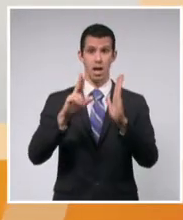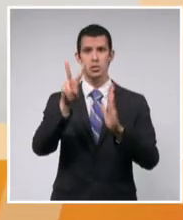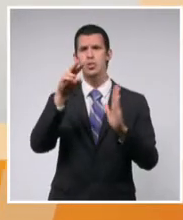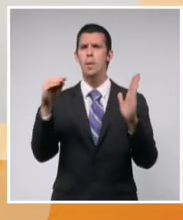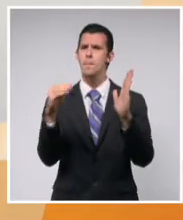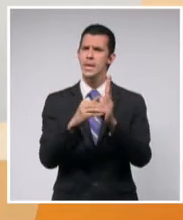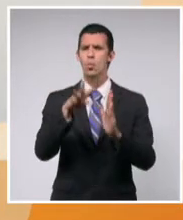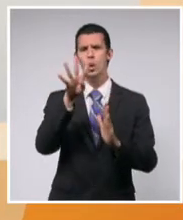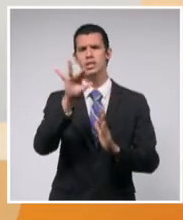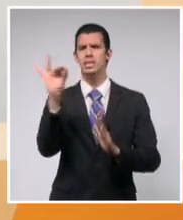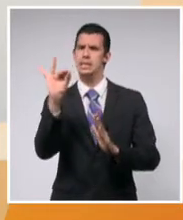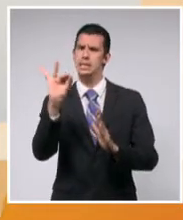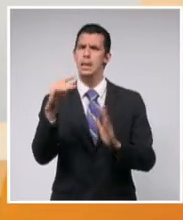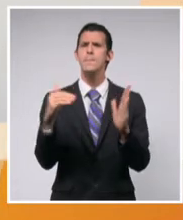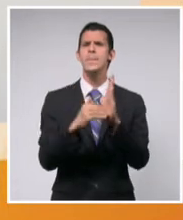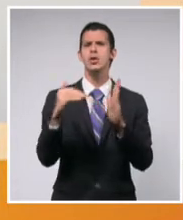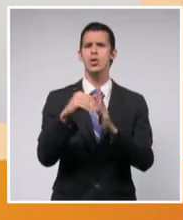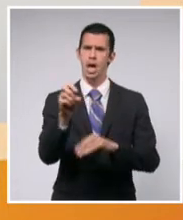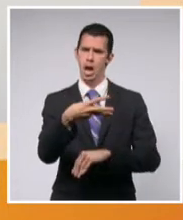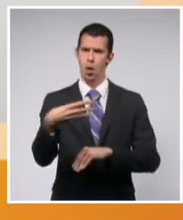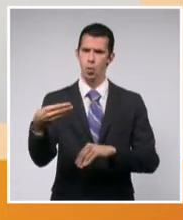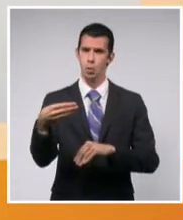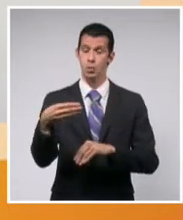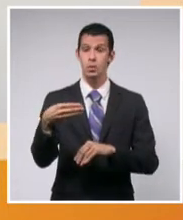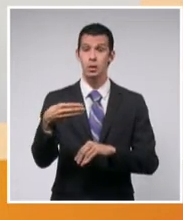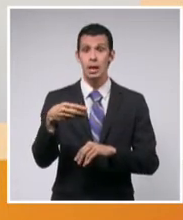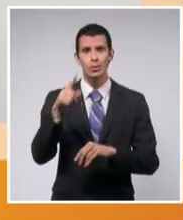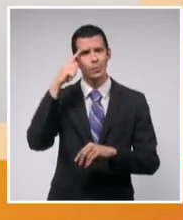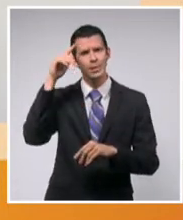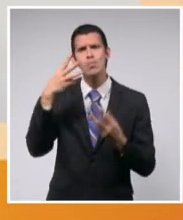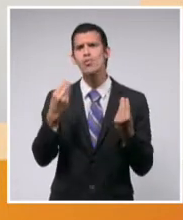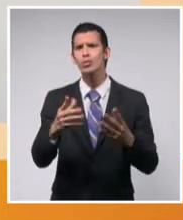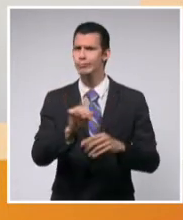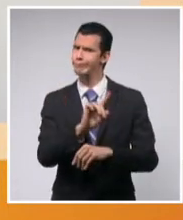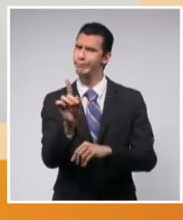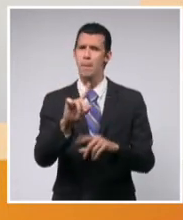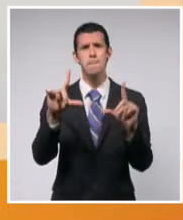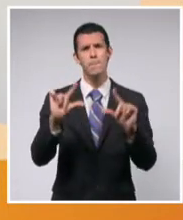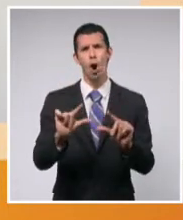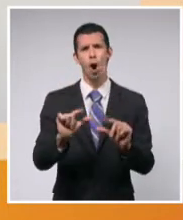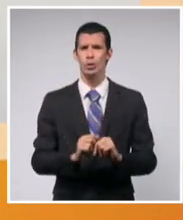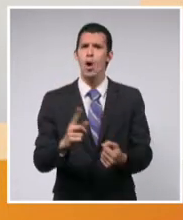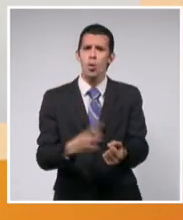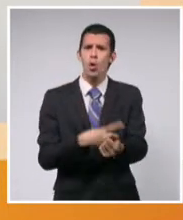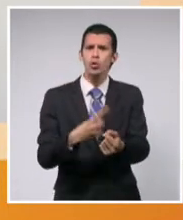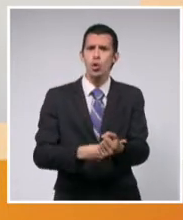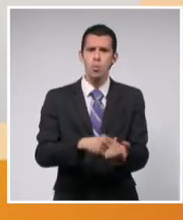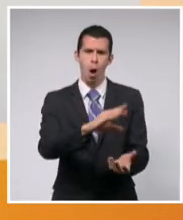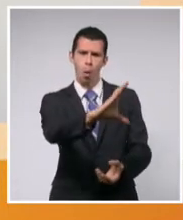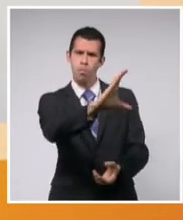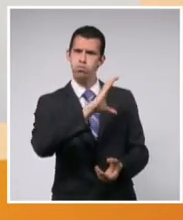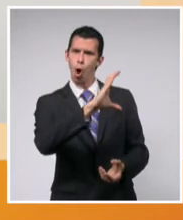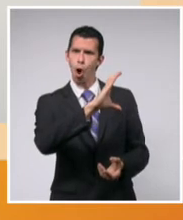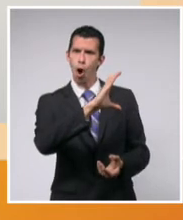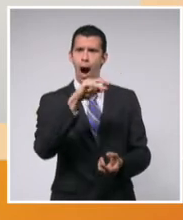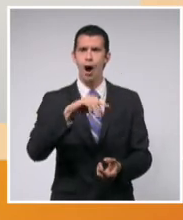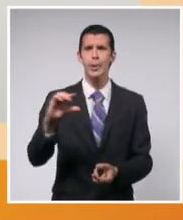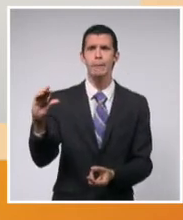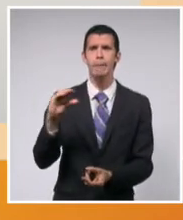millones de euros esto supone una caída del 79 por ciento respecto al mismo mes pero del 2019